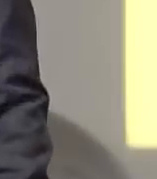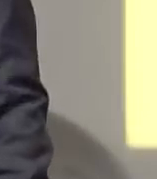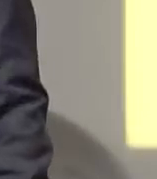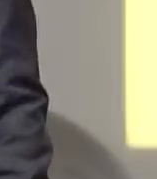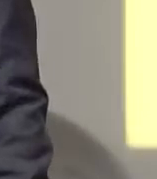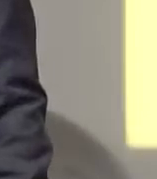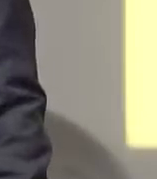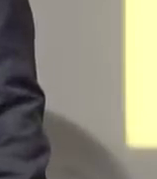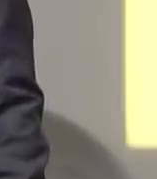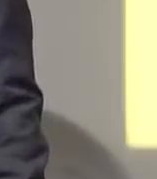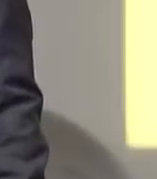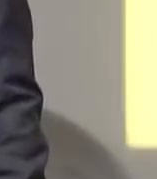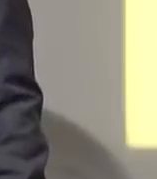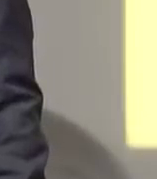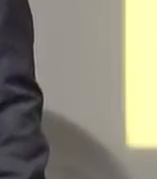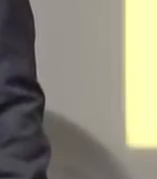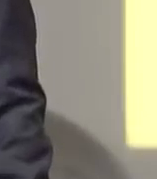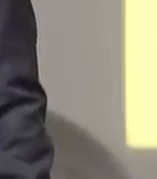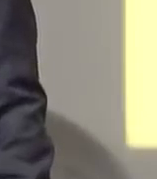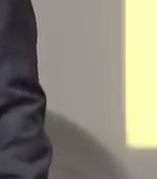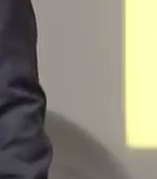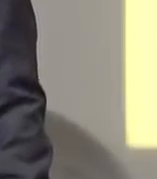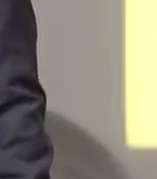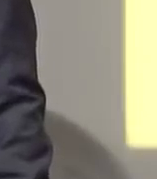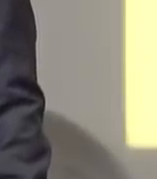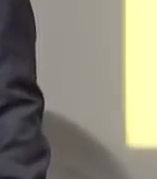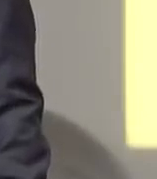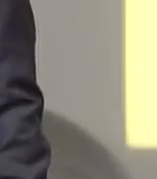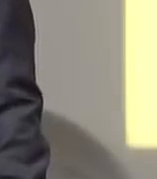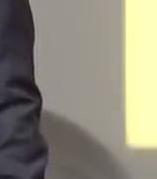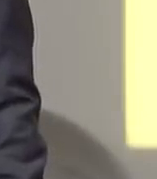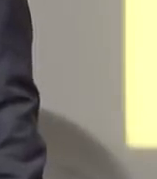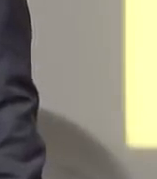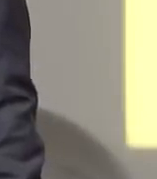en este día de miércoles productivo, el impulso al motor emprendimiento en el país.